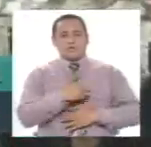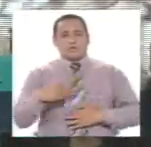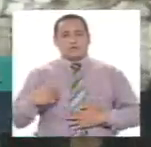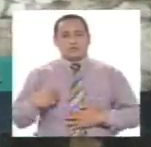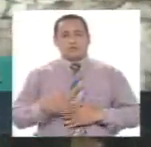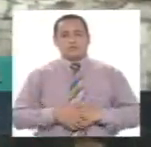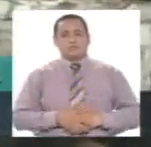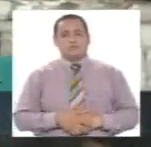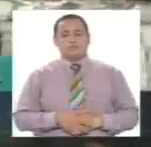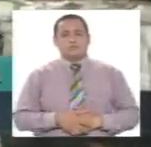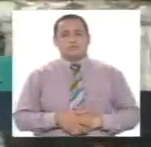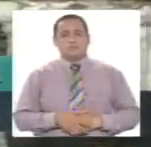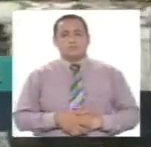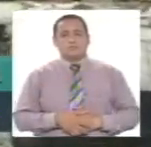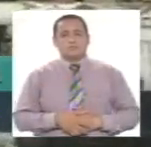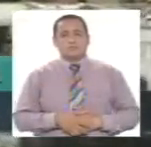Ministros.